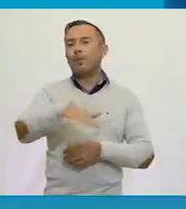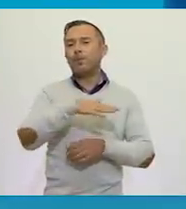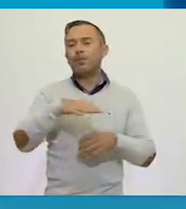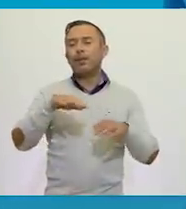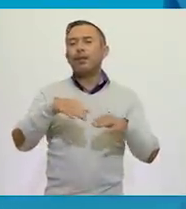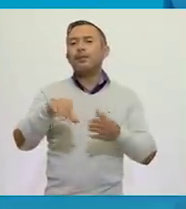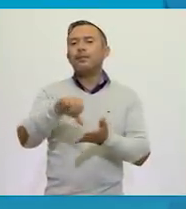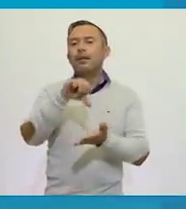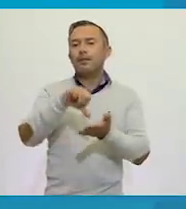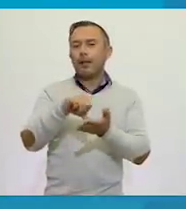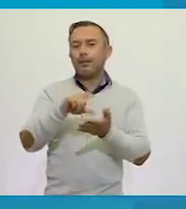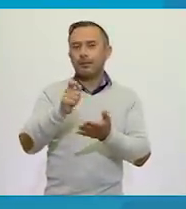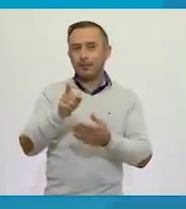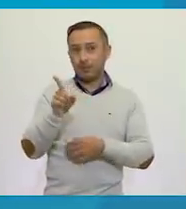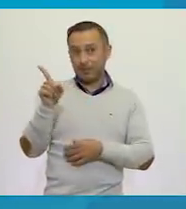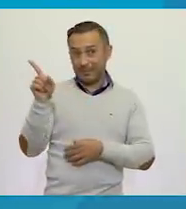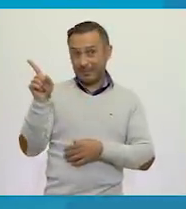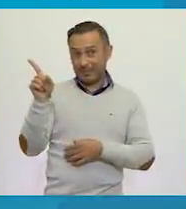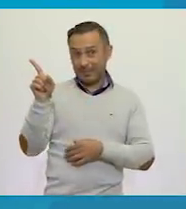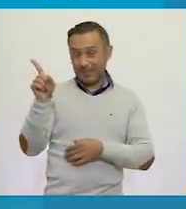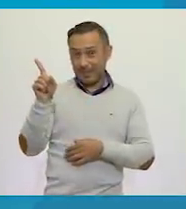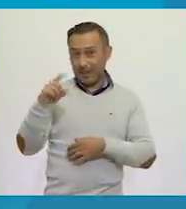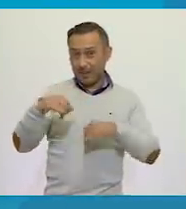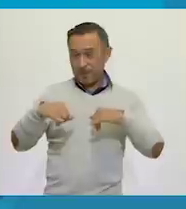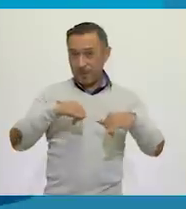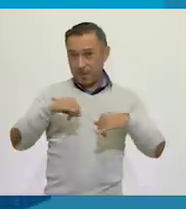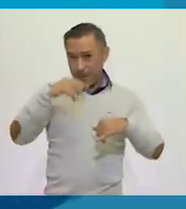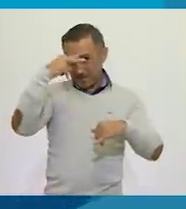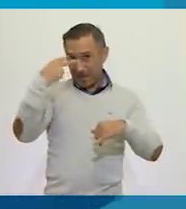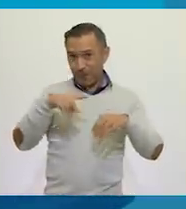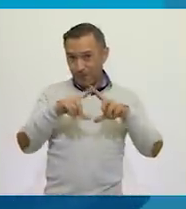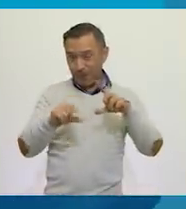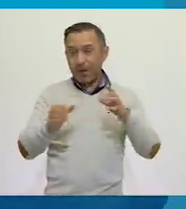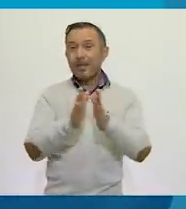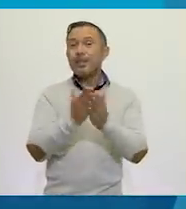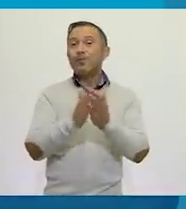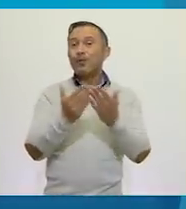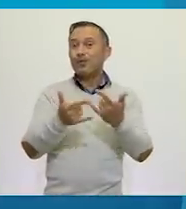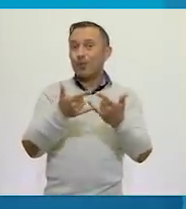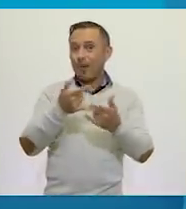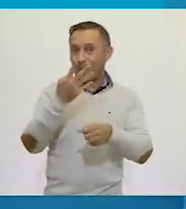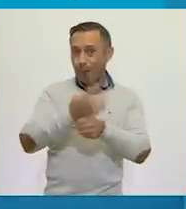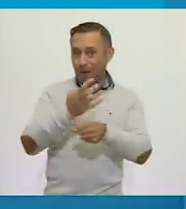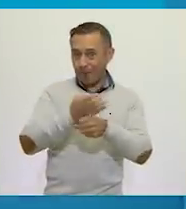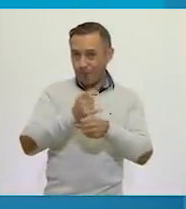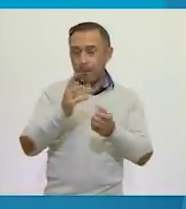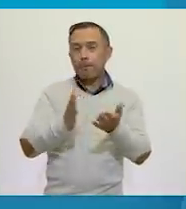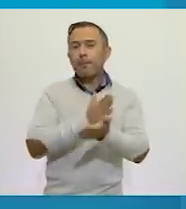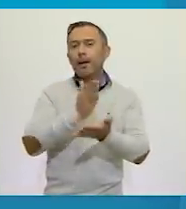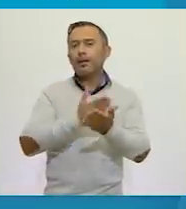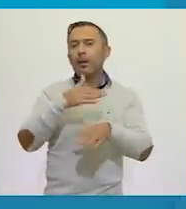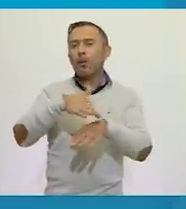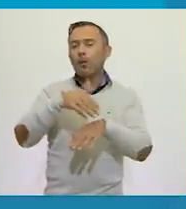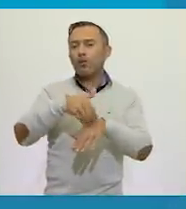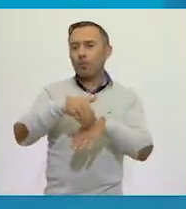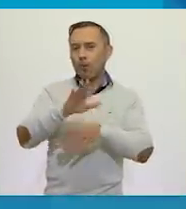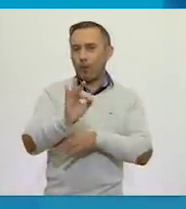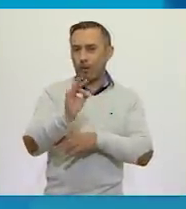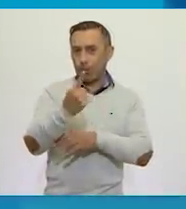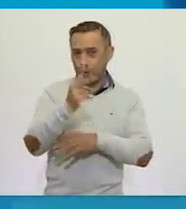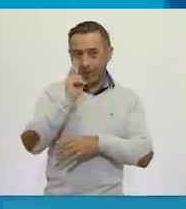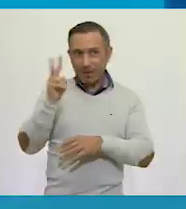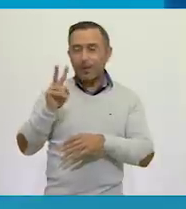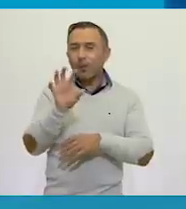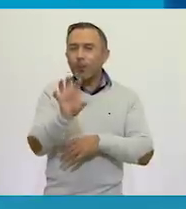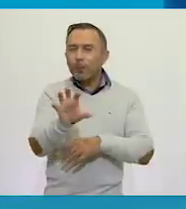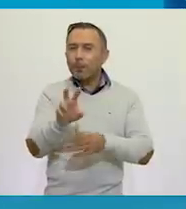que es la zona coloreada de verde en el mapa del libro de texto de historia de cuarto grado que tenemos en la página 41.